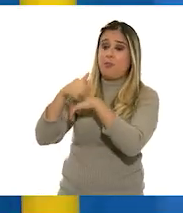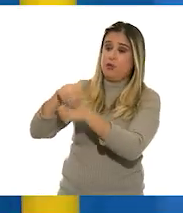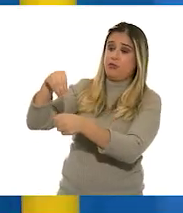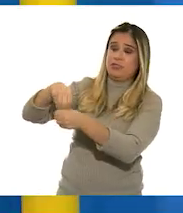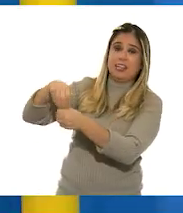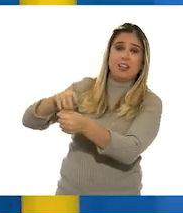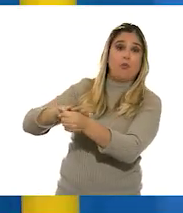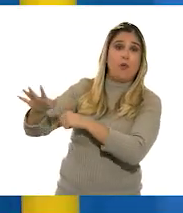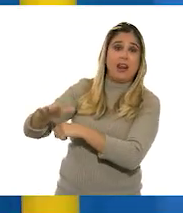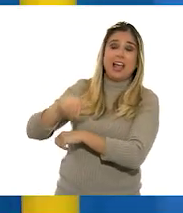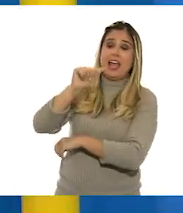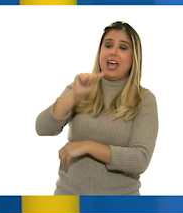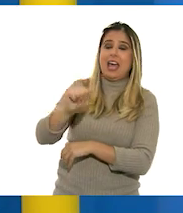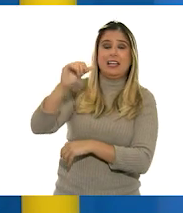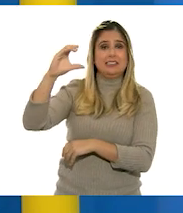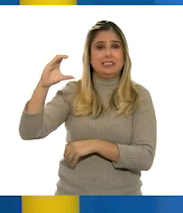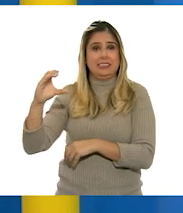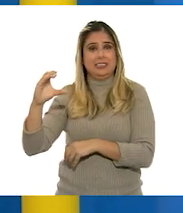siguiente.